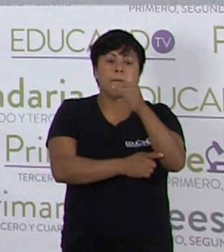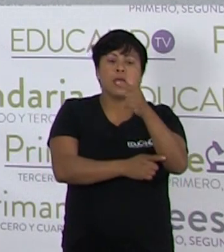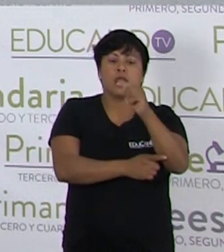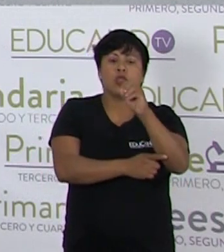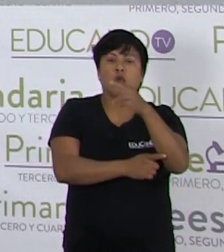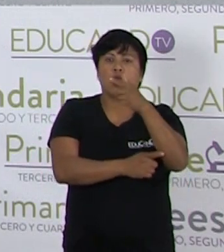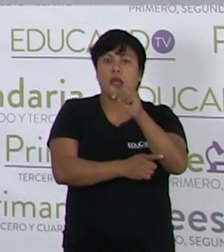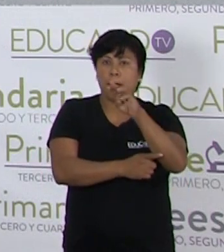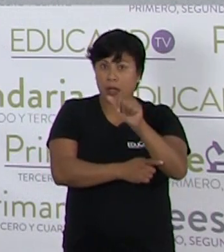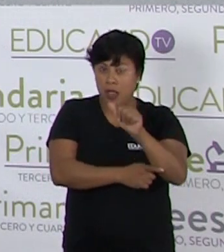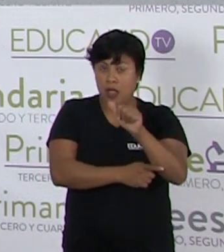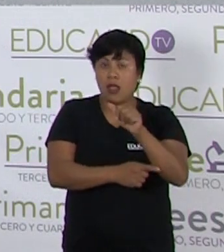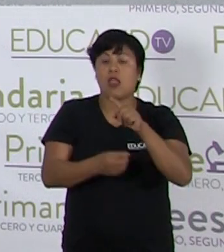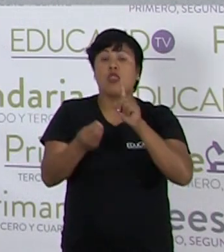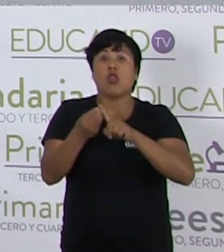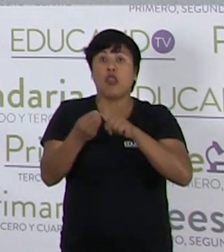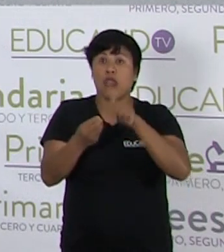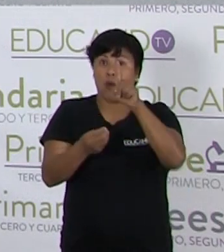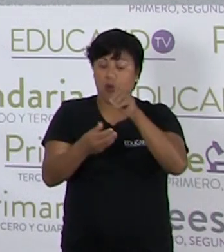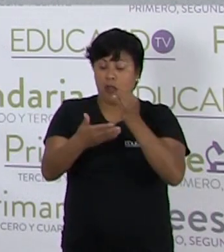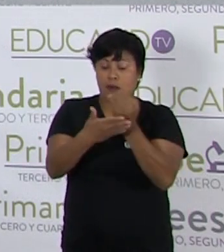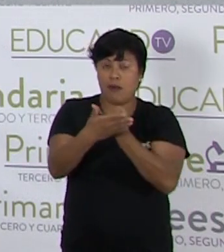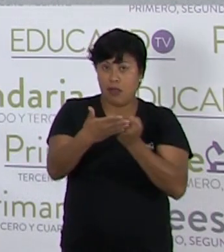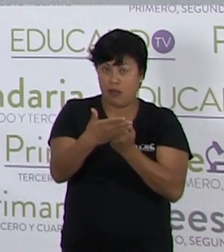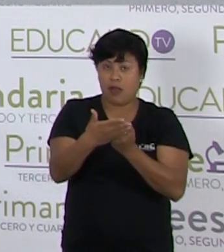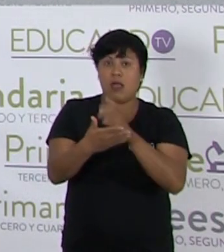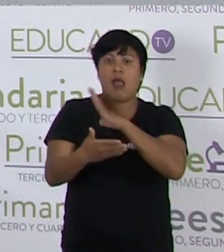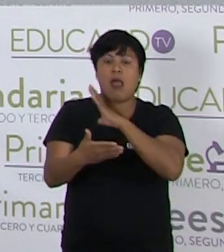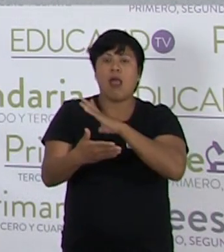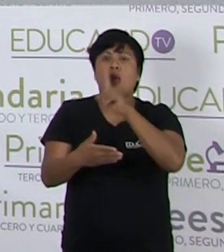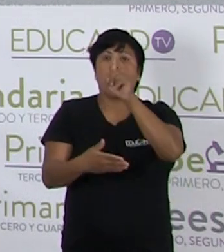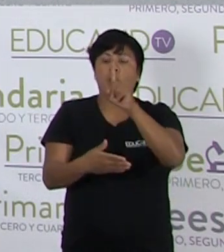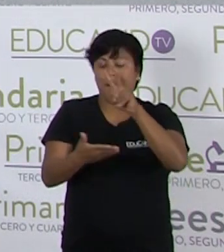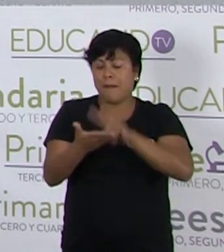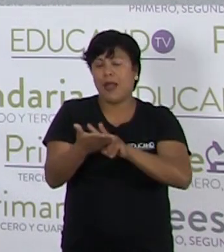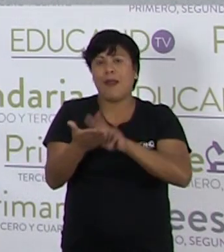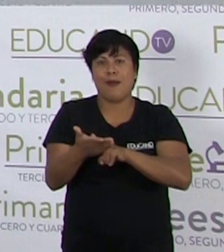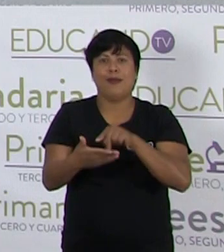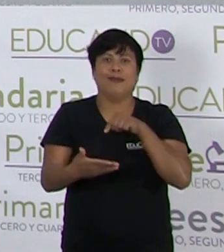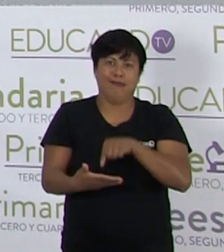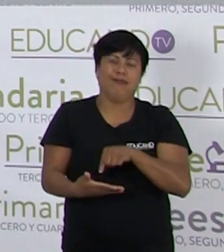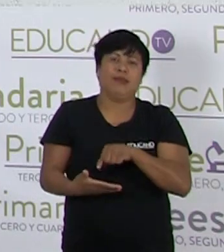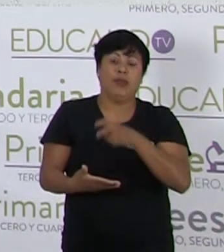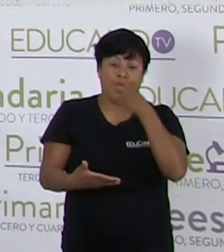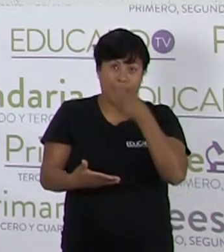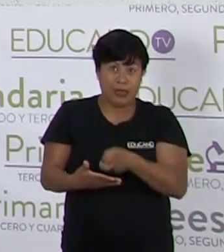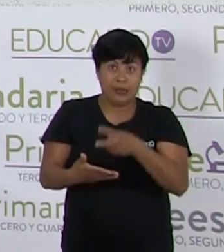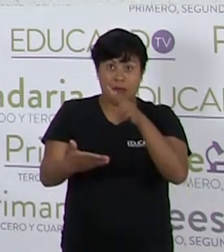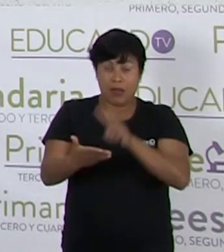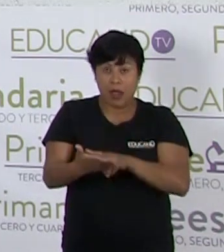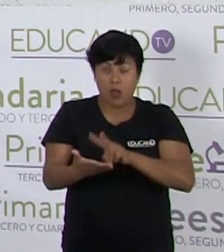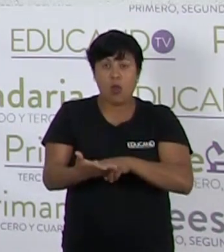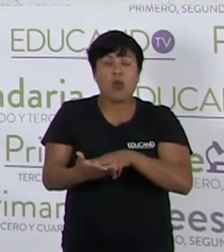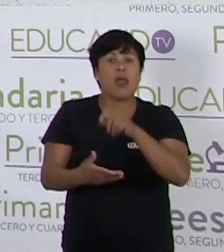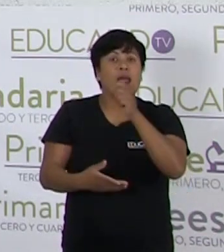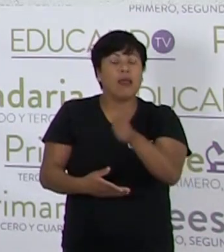pictogramas donde una imagen representa un valor. Y ese valor nos va a